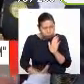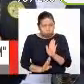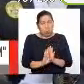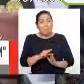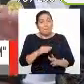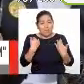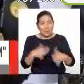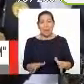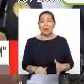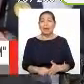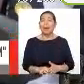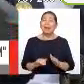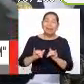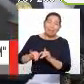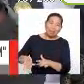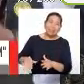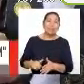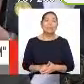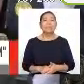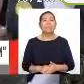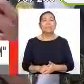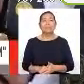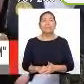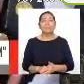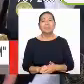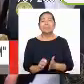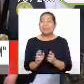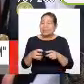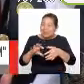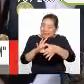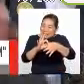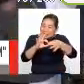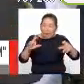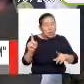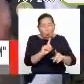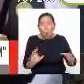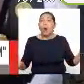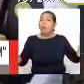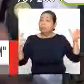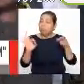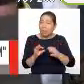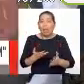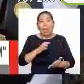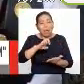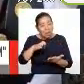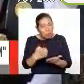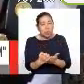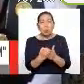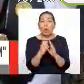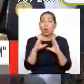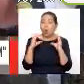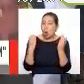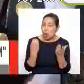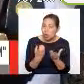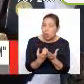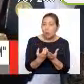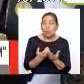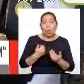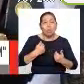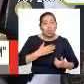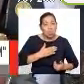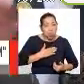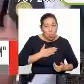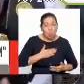Ya tenemos que estar dejando de generar desunión por el Ejecutivo, Legislativo, el